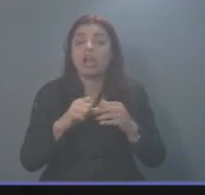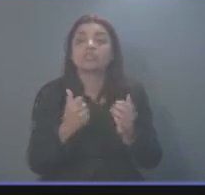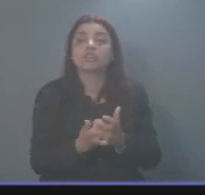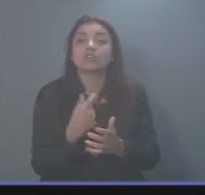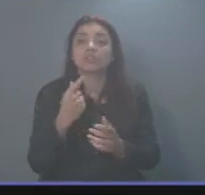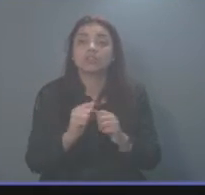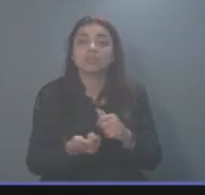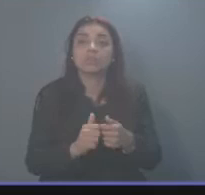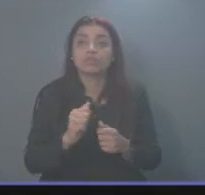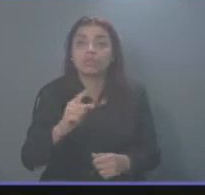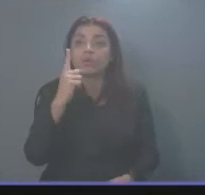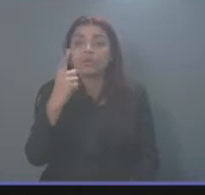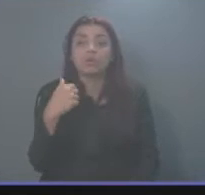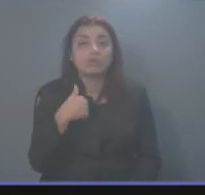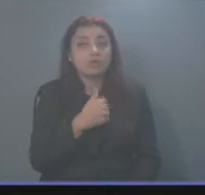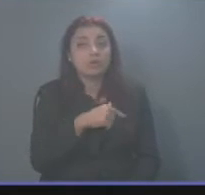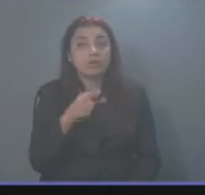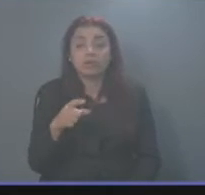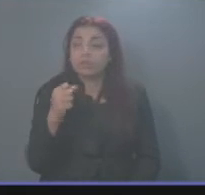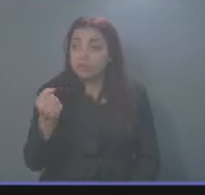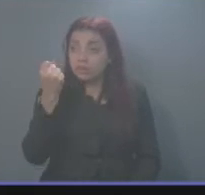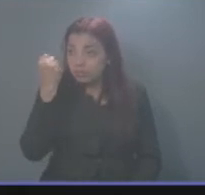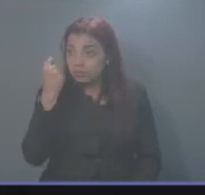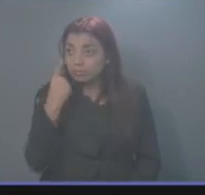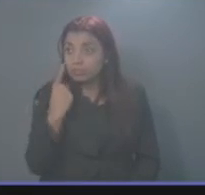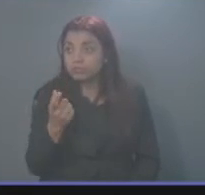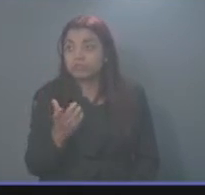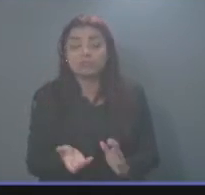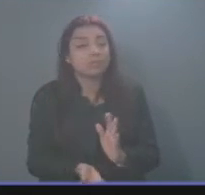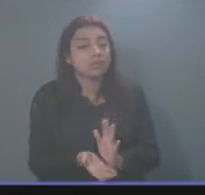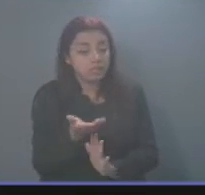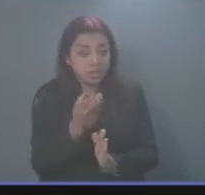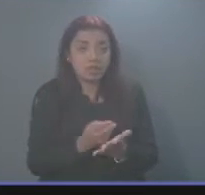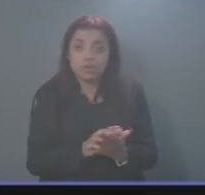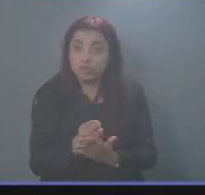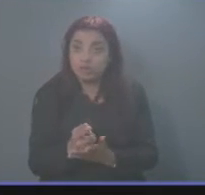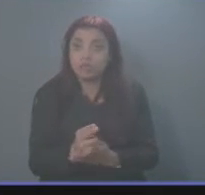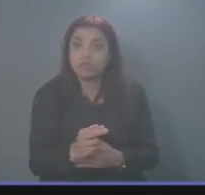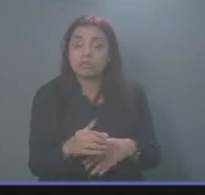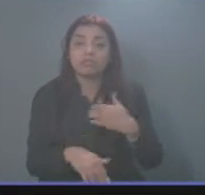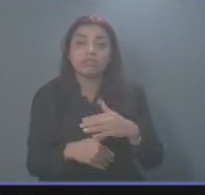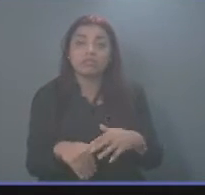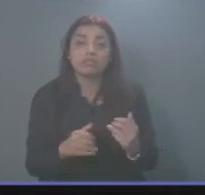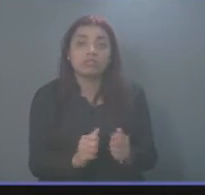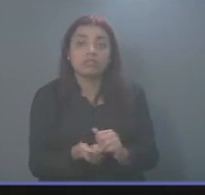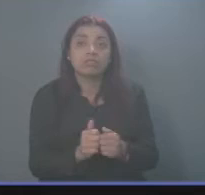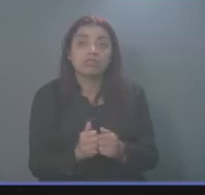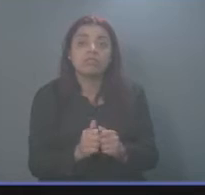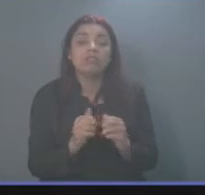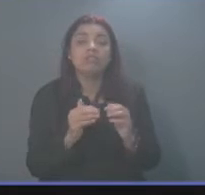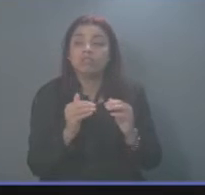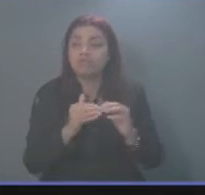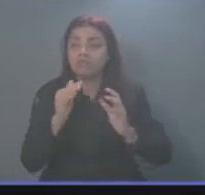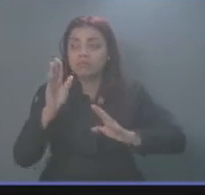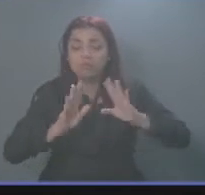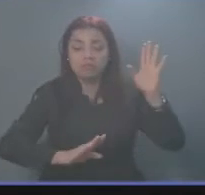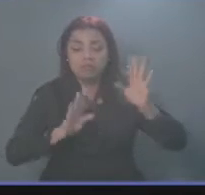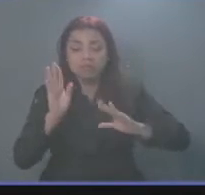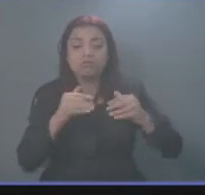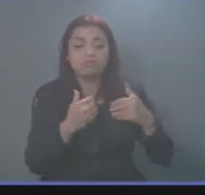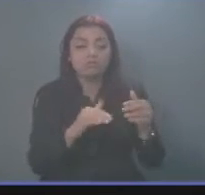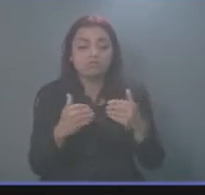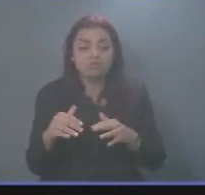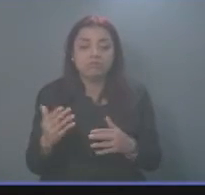1 miembro. Eso es muy importante para el desarrollo, para la transparencia misma del deporte y la participación de los